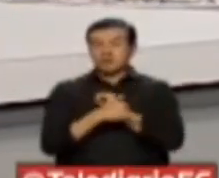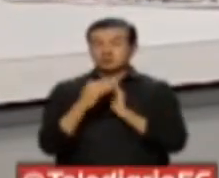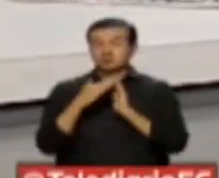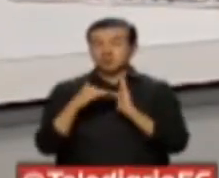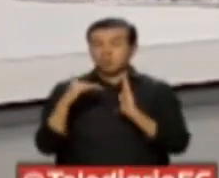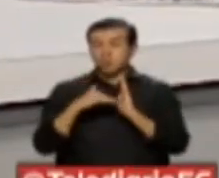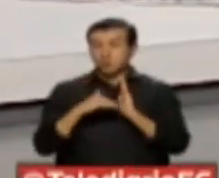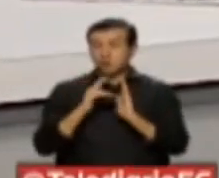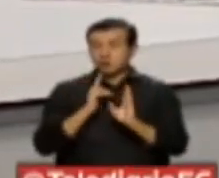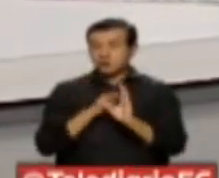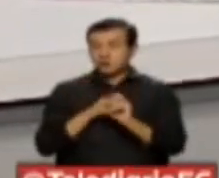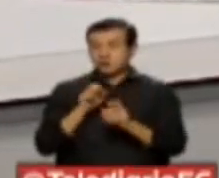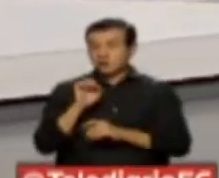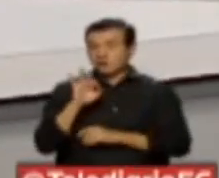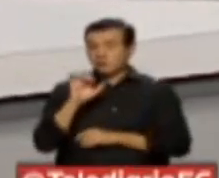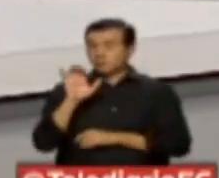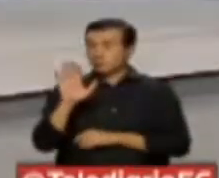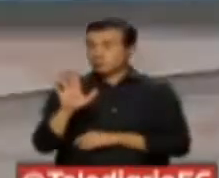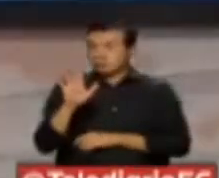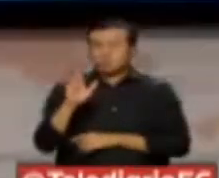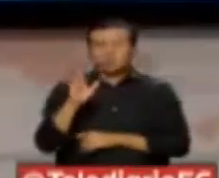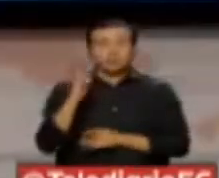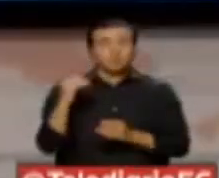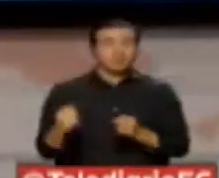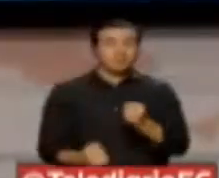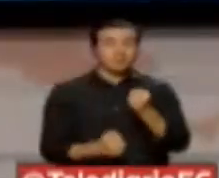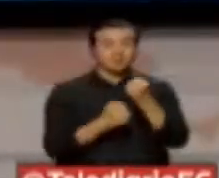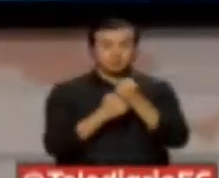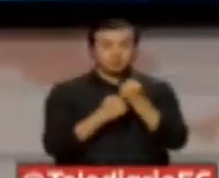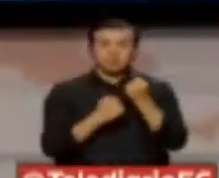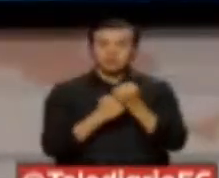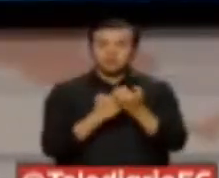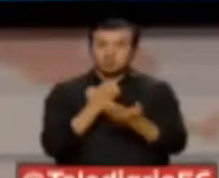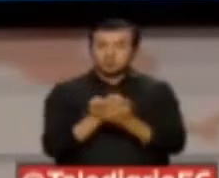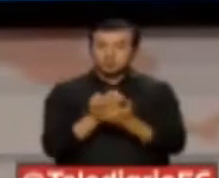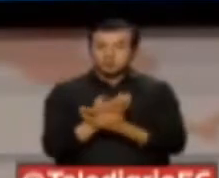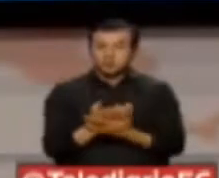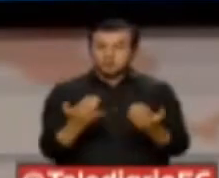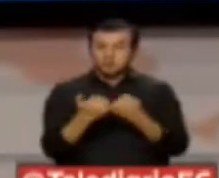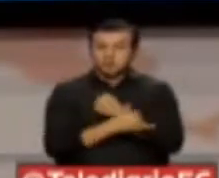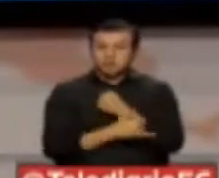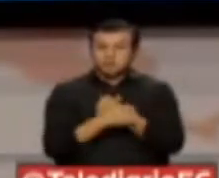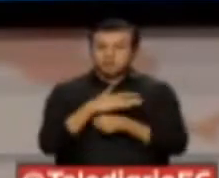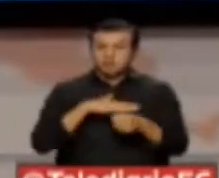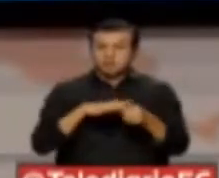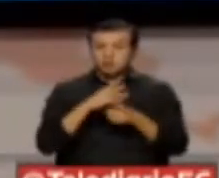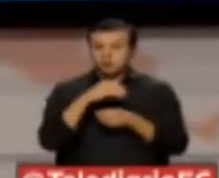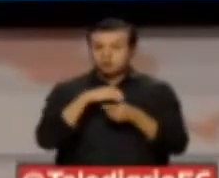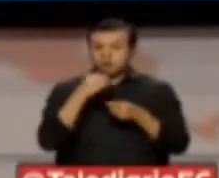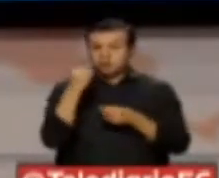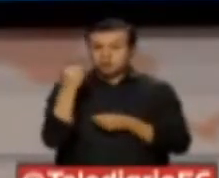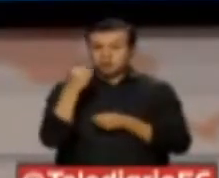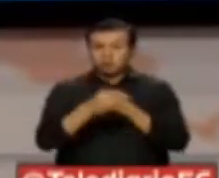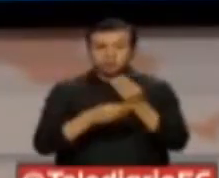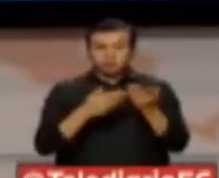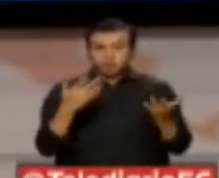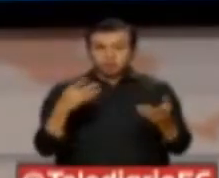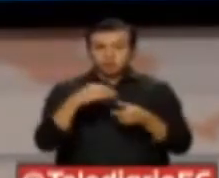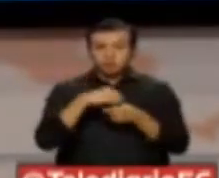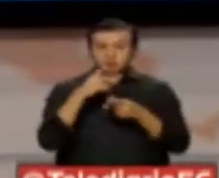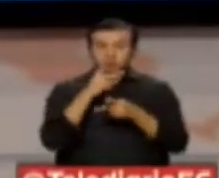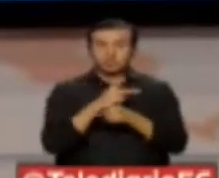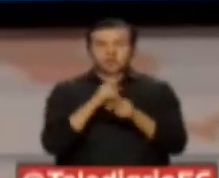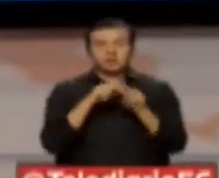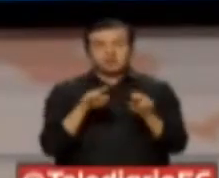es uno de los principales países en el mundo que apoya aporta económicamente a países con fondos no reembolsables fondos verdes